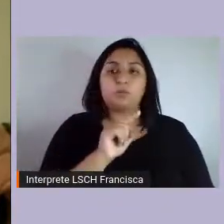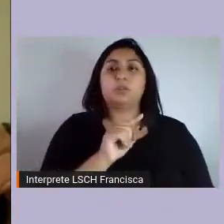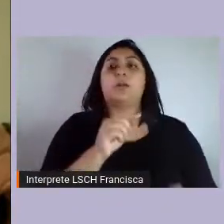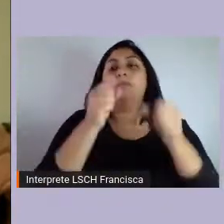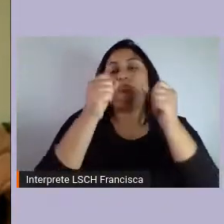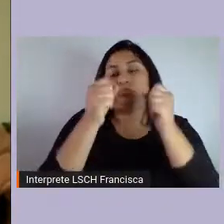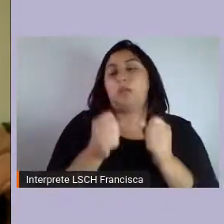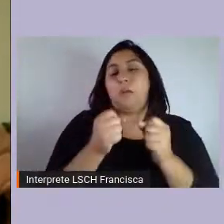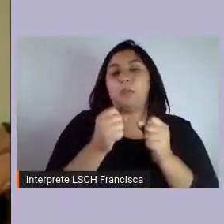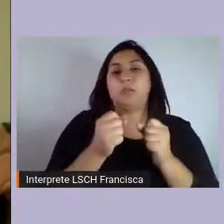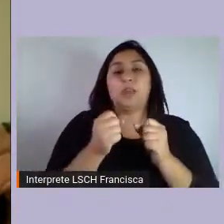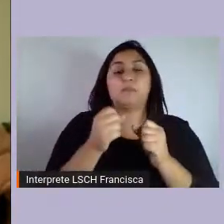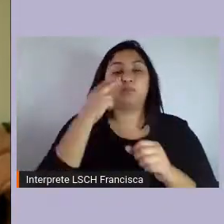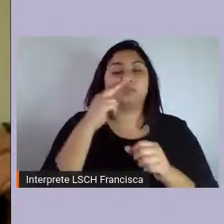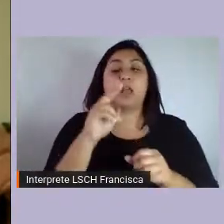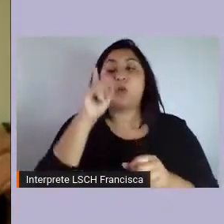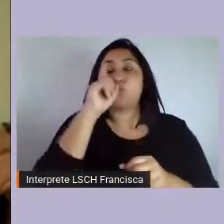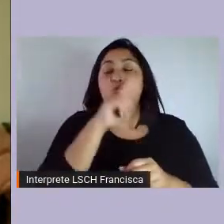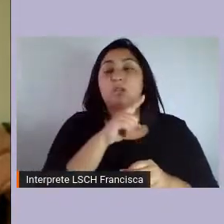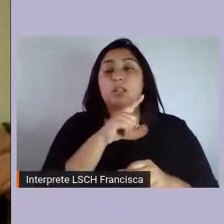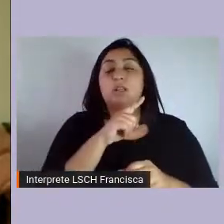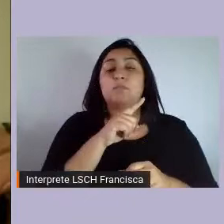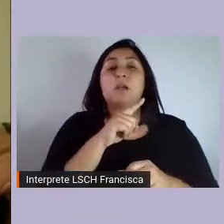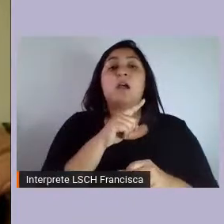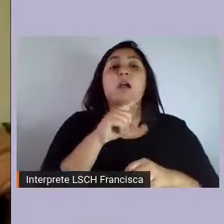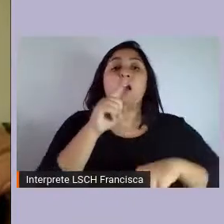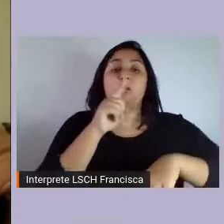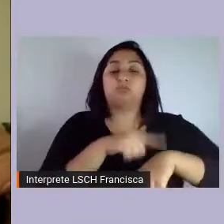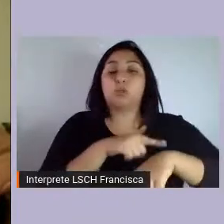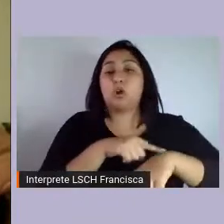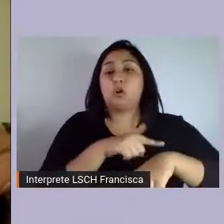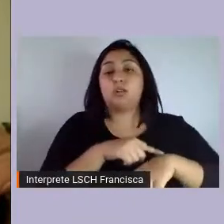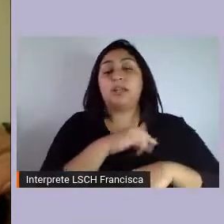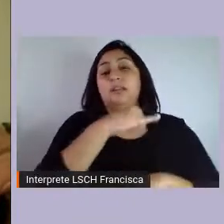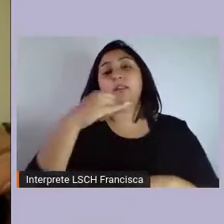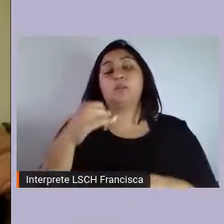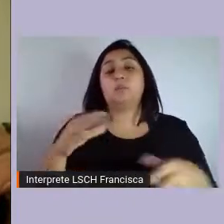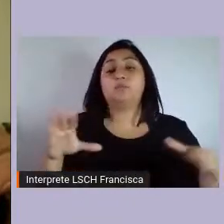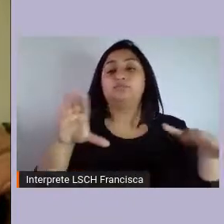atender en el último cuarto de hora que vamos a estar reunidos aquí virtualmente.